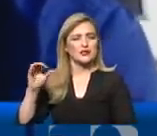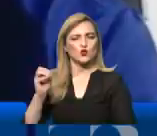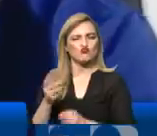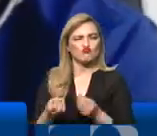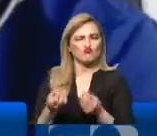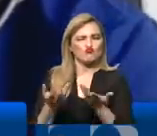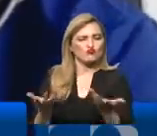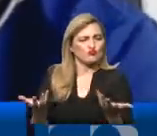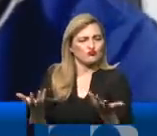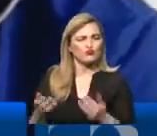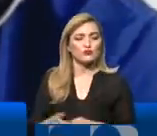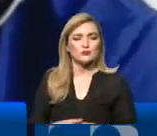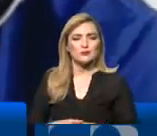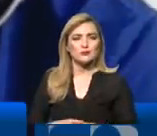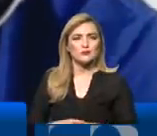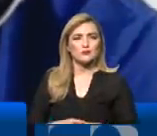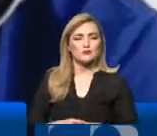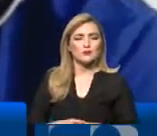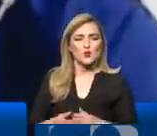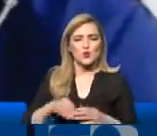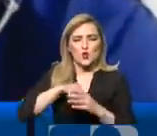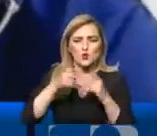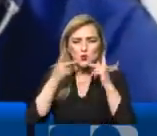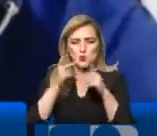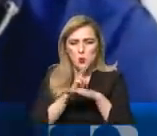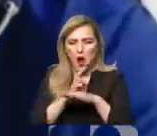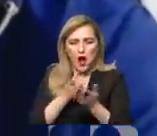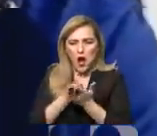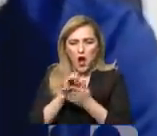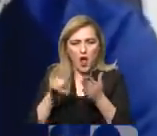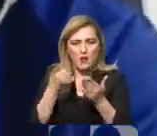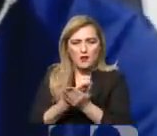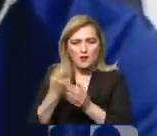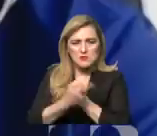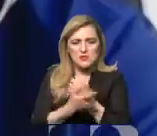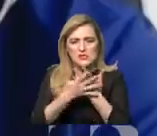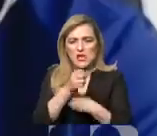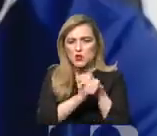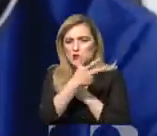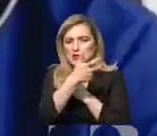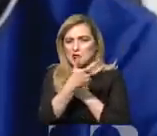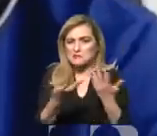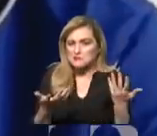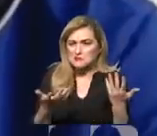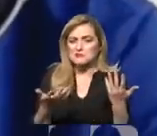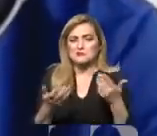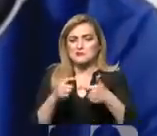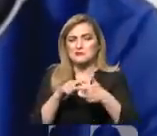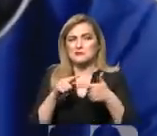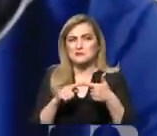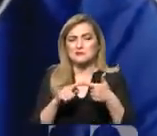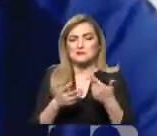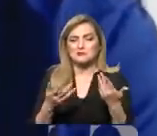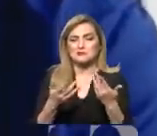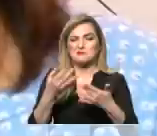trata? Y no podría ser, por ejemplo, si peculado es el más alto, sancionado con pena de 13 años, no podrían sumarse las penas de los delitos más